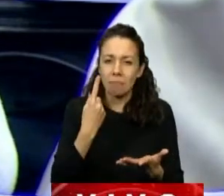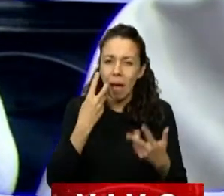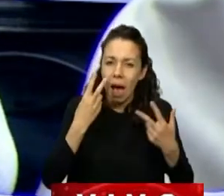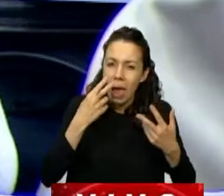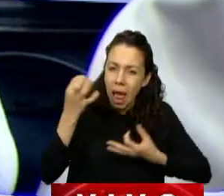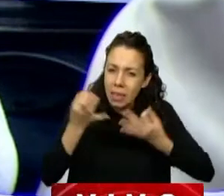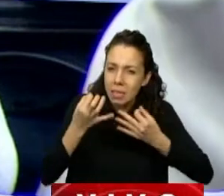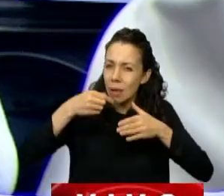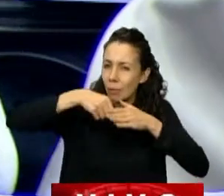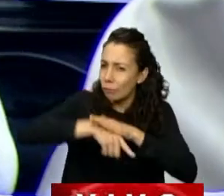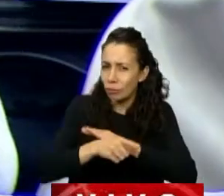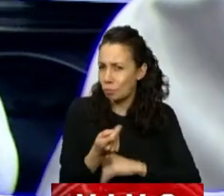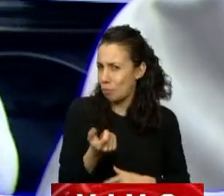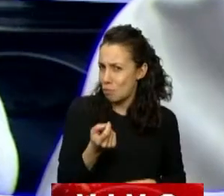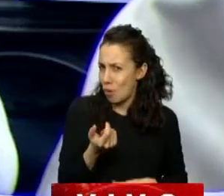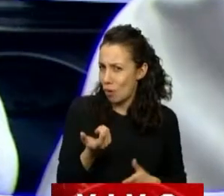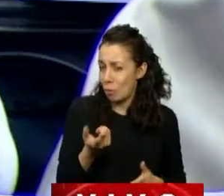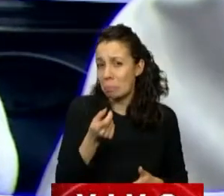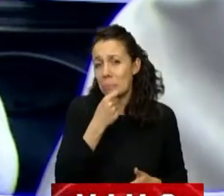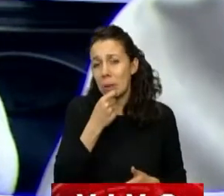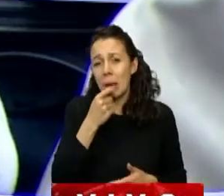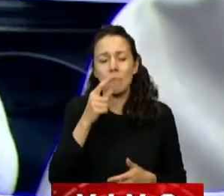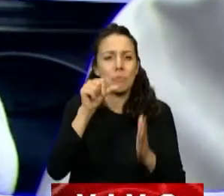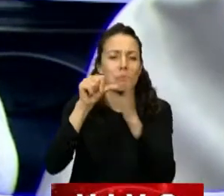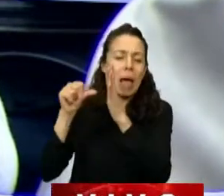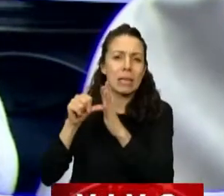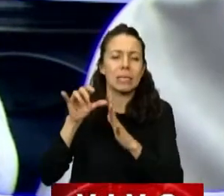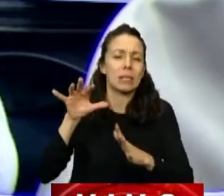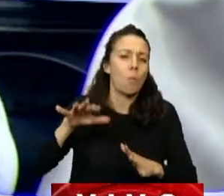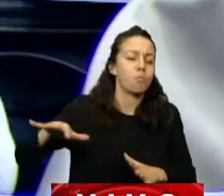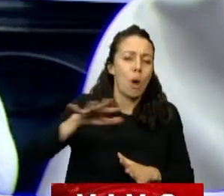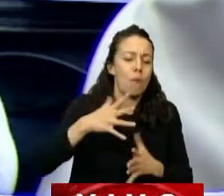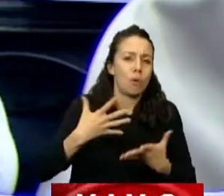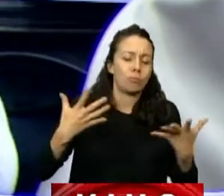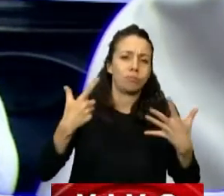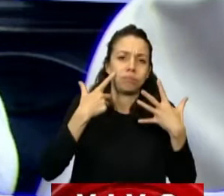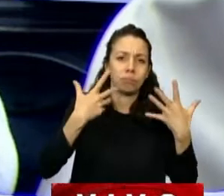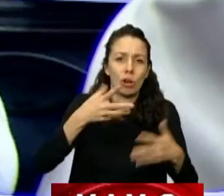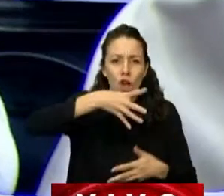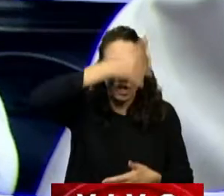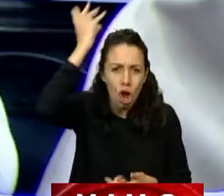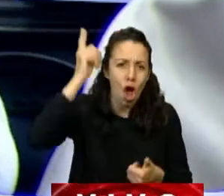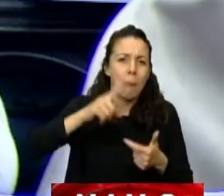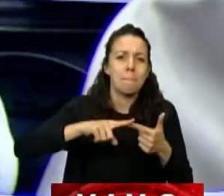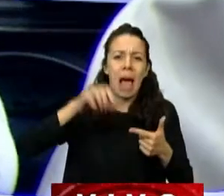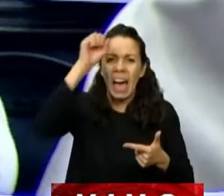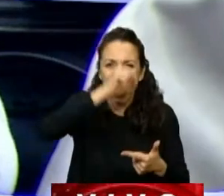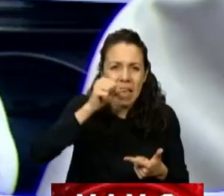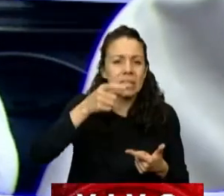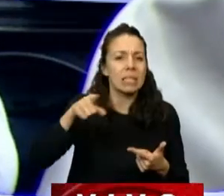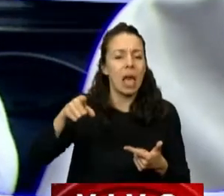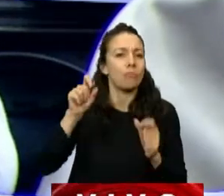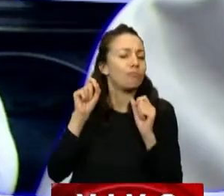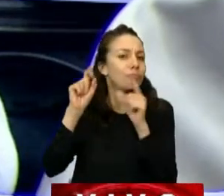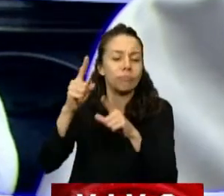grandes civilizaciones como Grecia, Roma, han tenido como pilares de la cultura a la música,